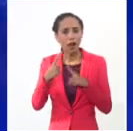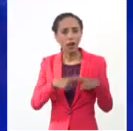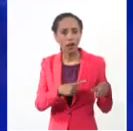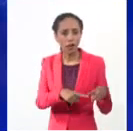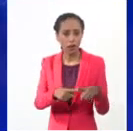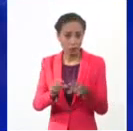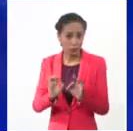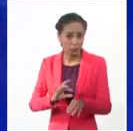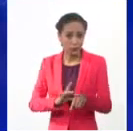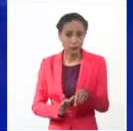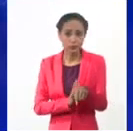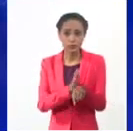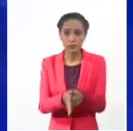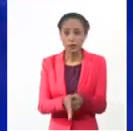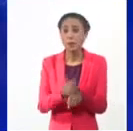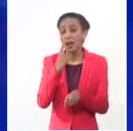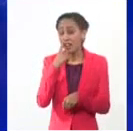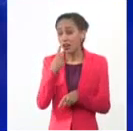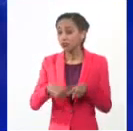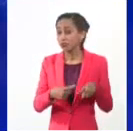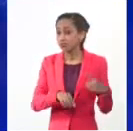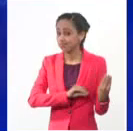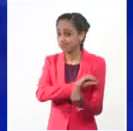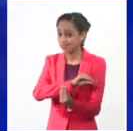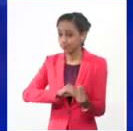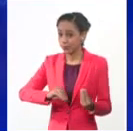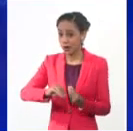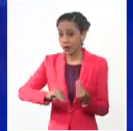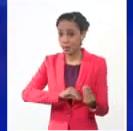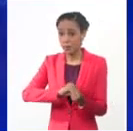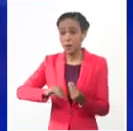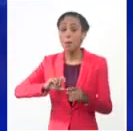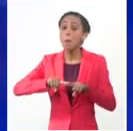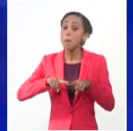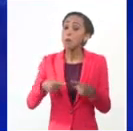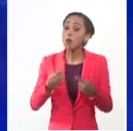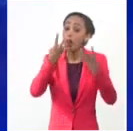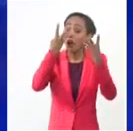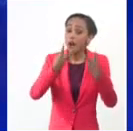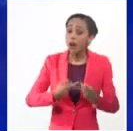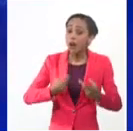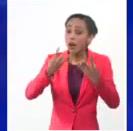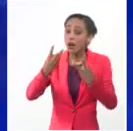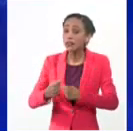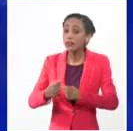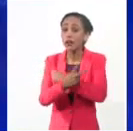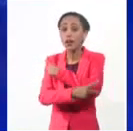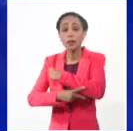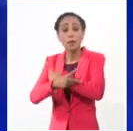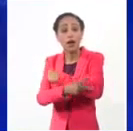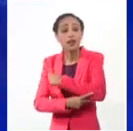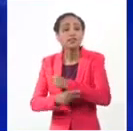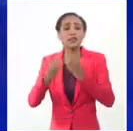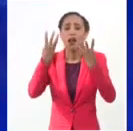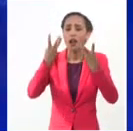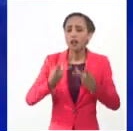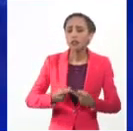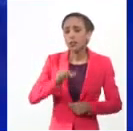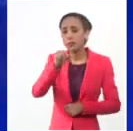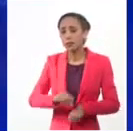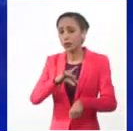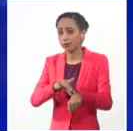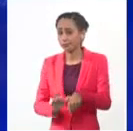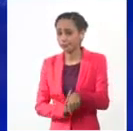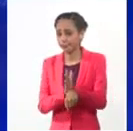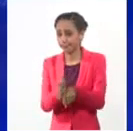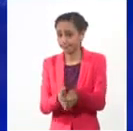que son comentarios muy cambiantes, porque el número de países, el número de casos que se